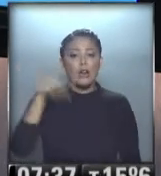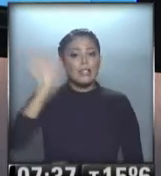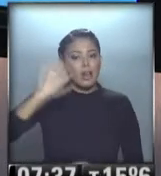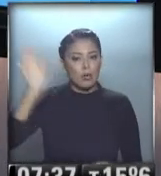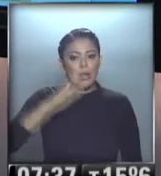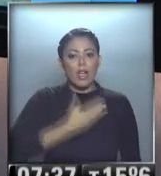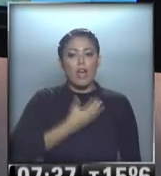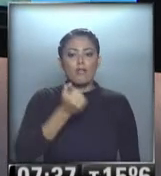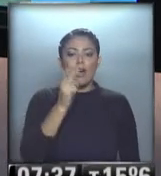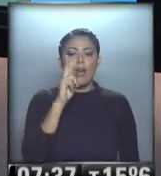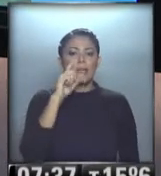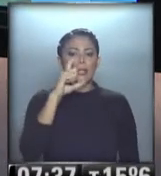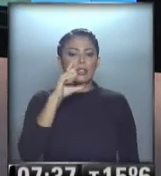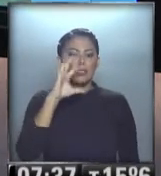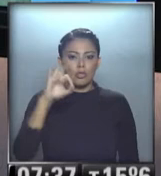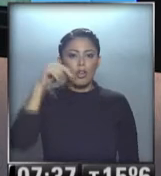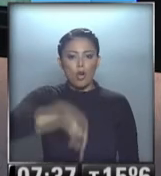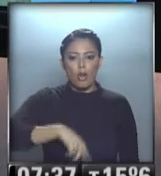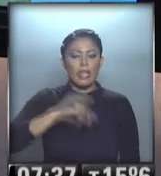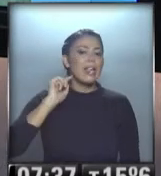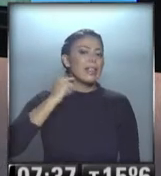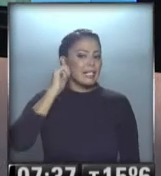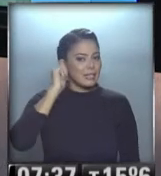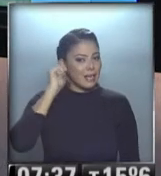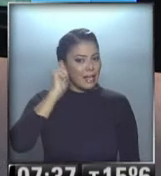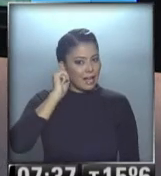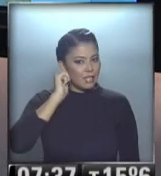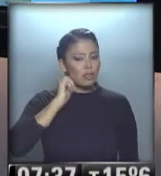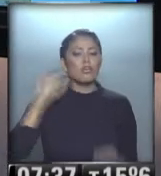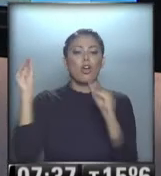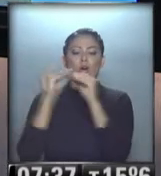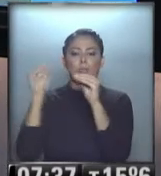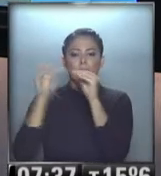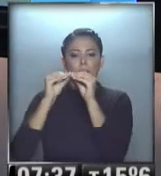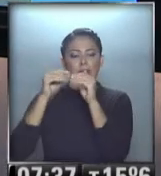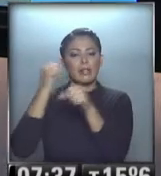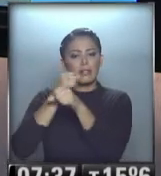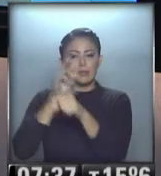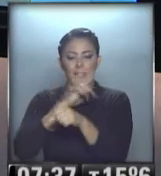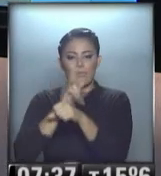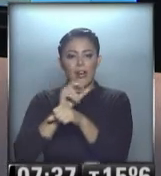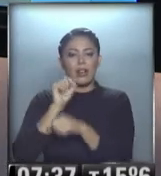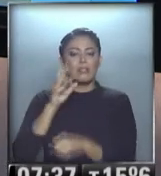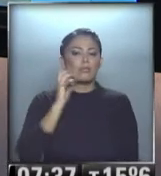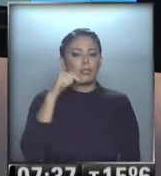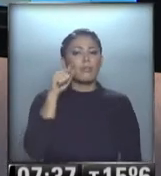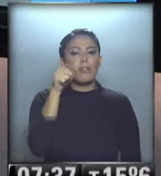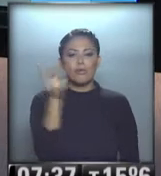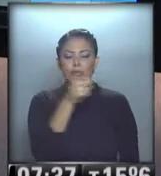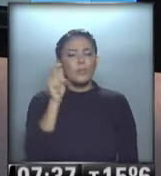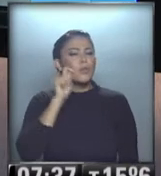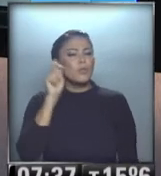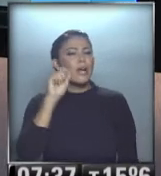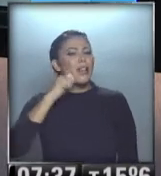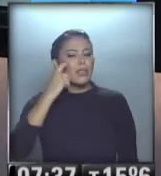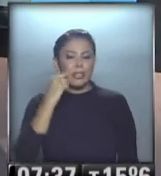a Fabricio también, que hoy cumple 13 años. Es el nieto de nuestra compañera Aurora. Un beso muy grande para Fabricio y para vos, Aurora. Que pases lindo